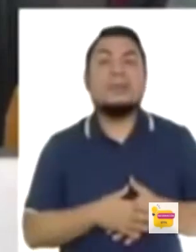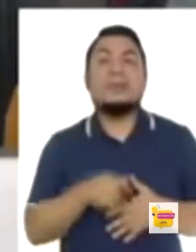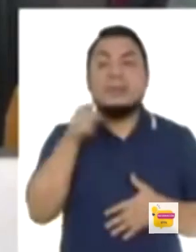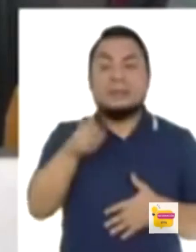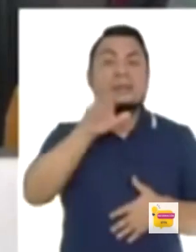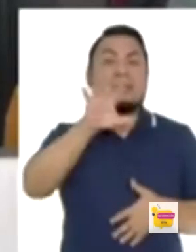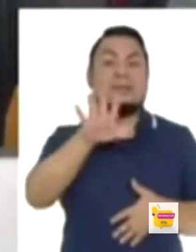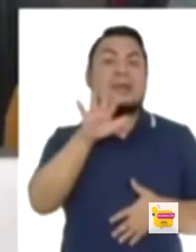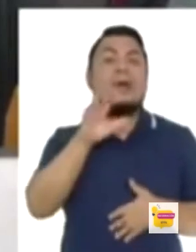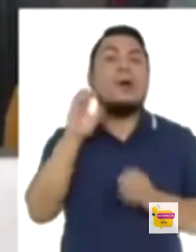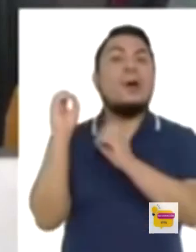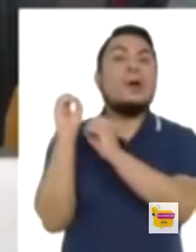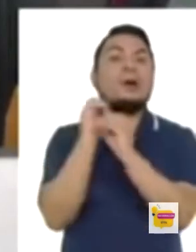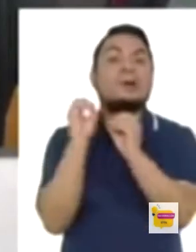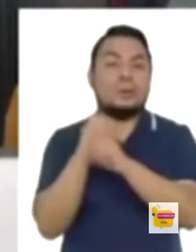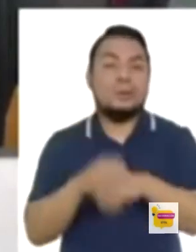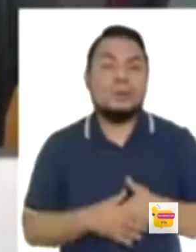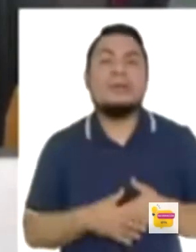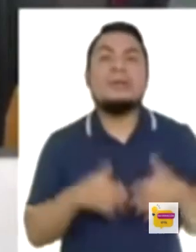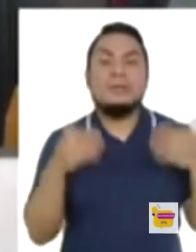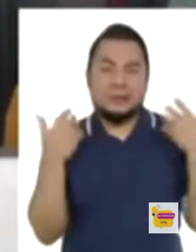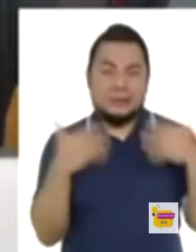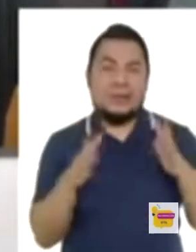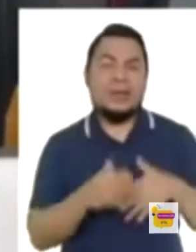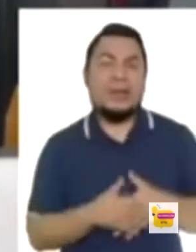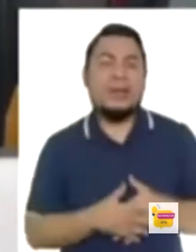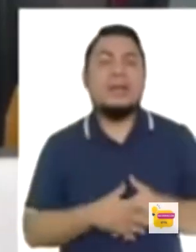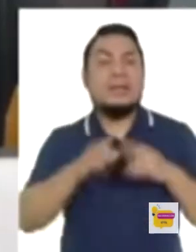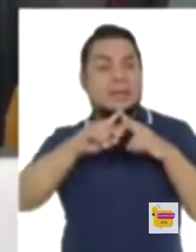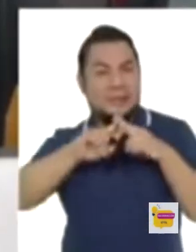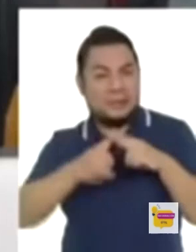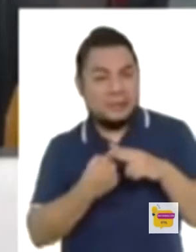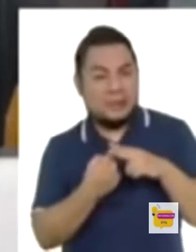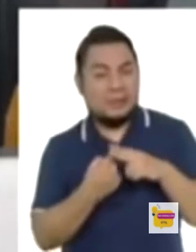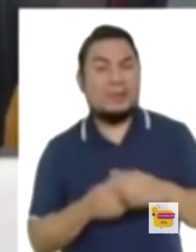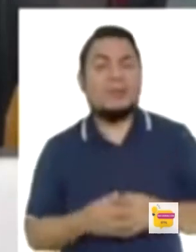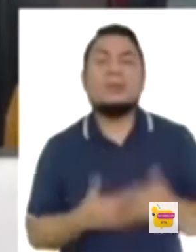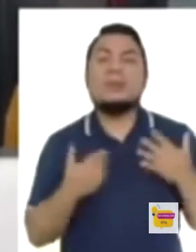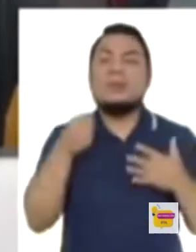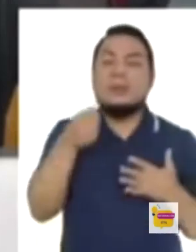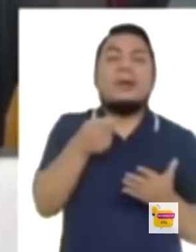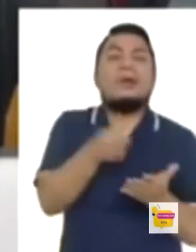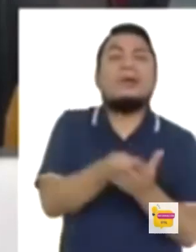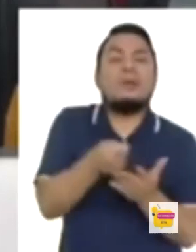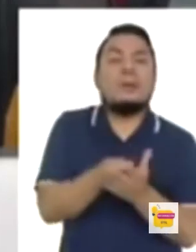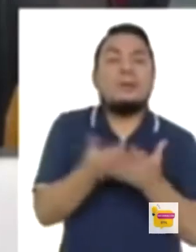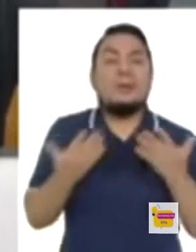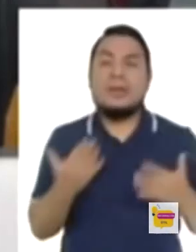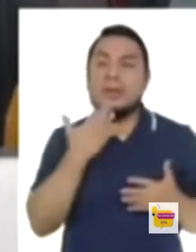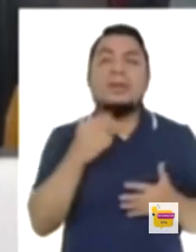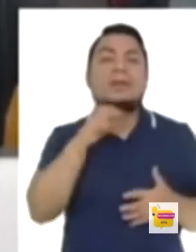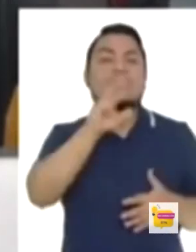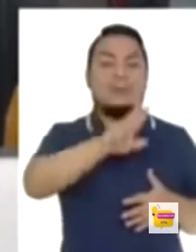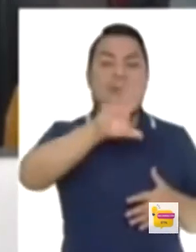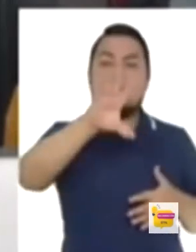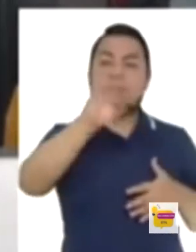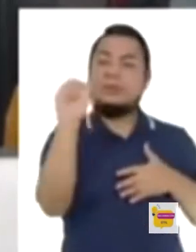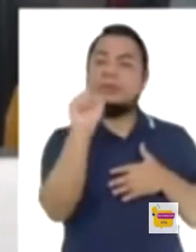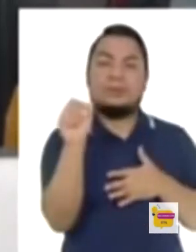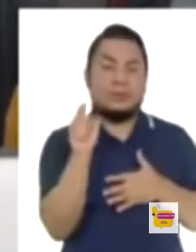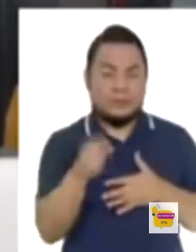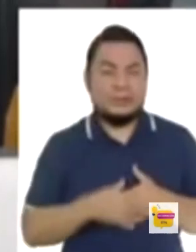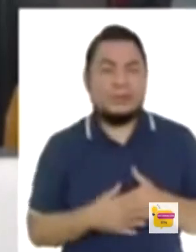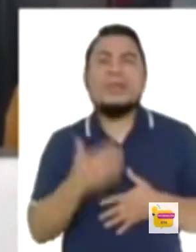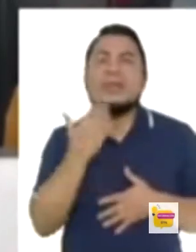el 5 de octubre estarían iniciando el cobro de 350